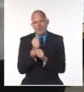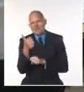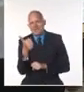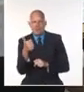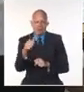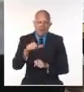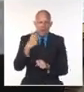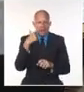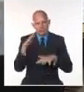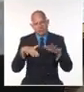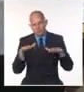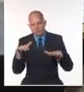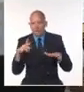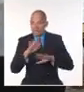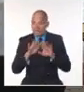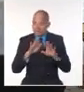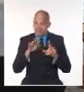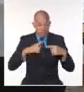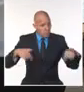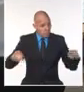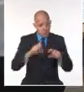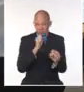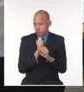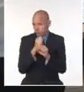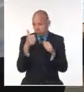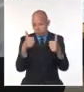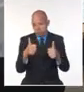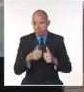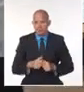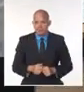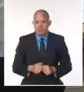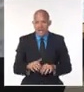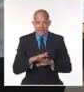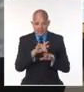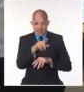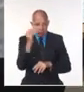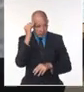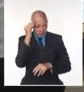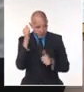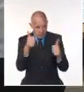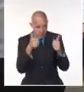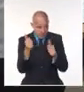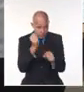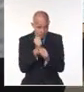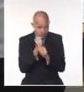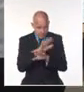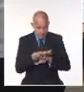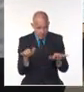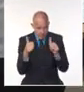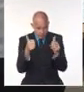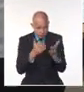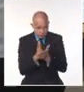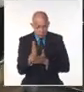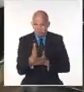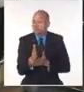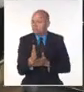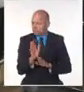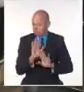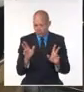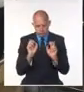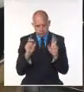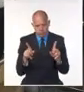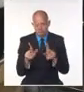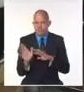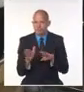mundo desempeña un papel importante en este proceso. O sea, ya están capacitados para hacer cualquier proceso, cualquier parte del proceso de legalización. Exactamente. Y en